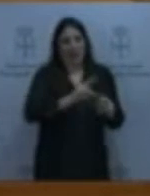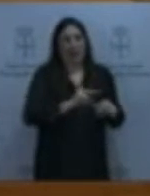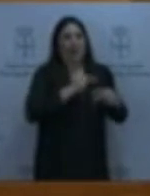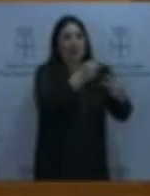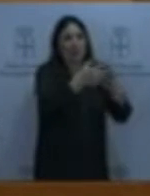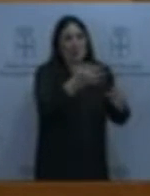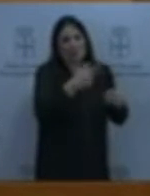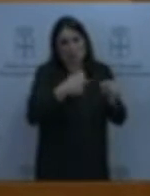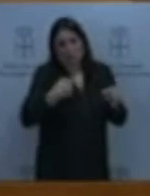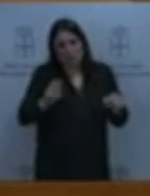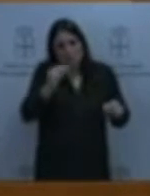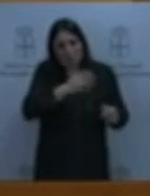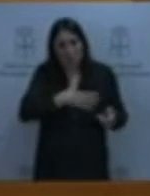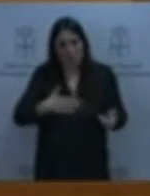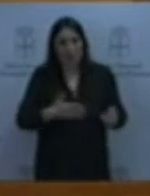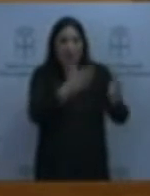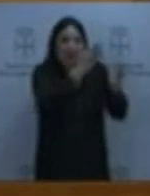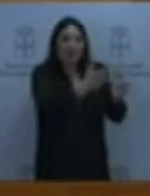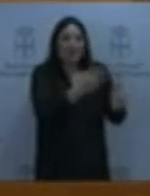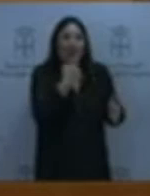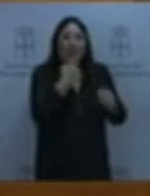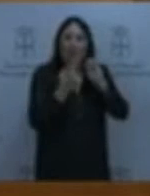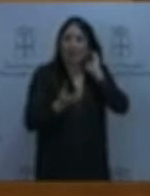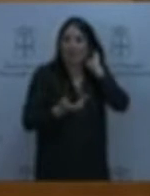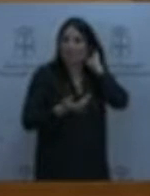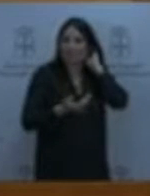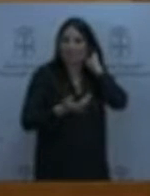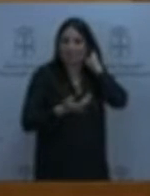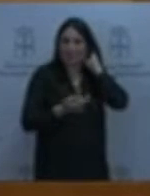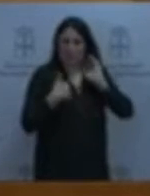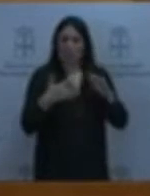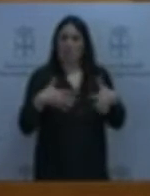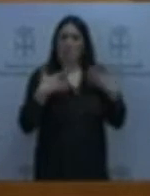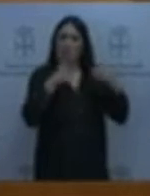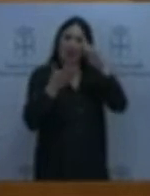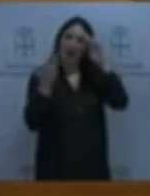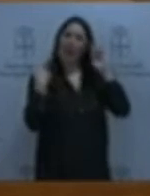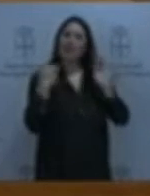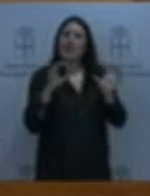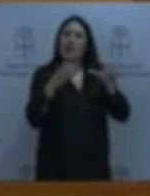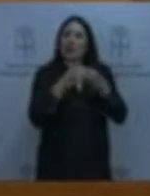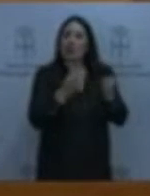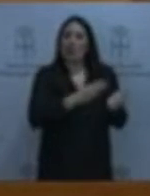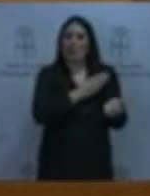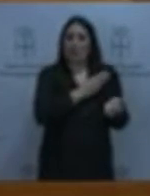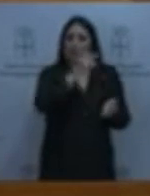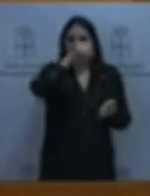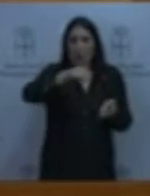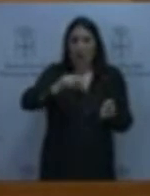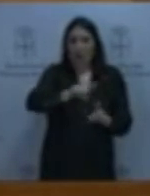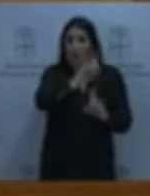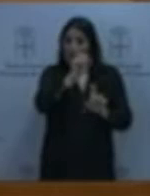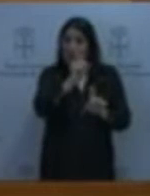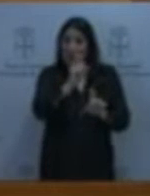intervención. Usted habla de... Bueno, para empezar, me sorprende mucho que ayer hubiera una reunión del patronato, hoy tengamos una interpelación y no pueda